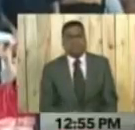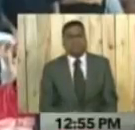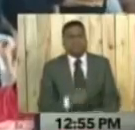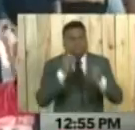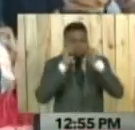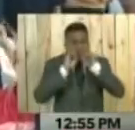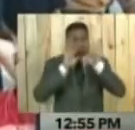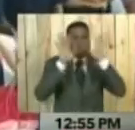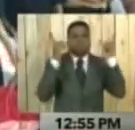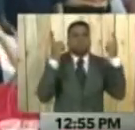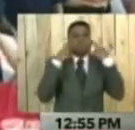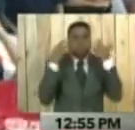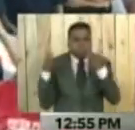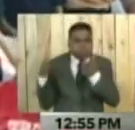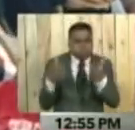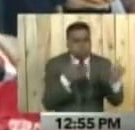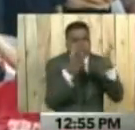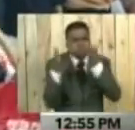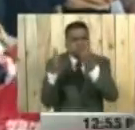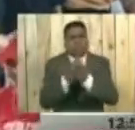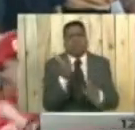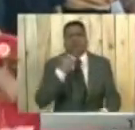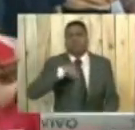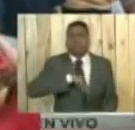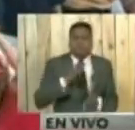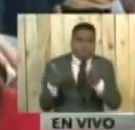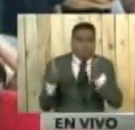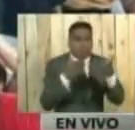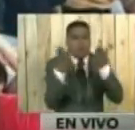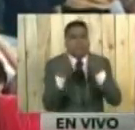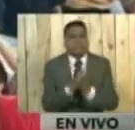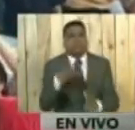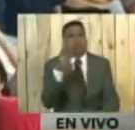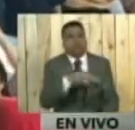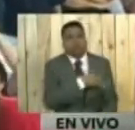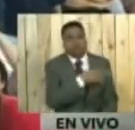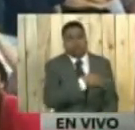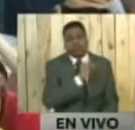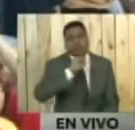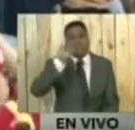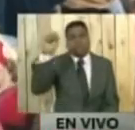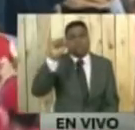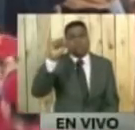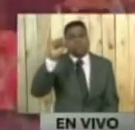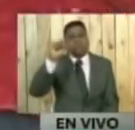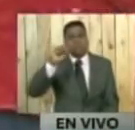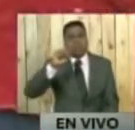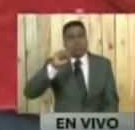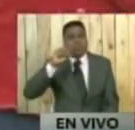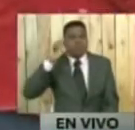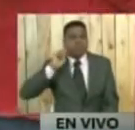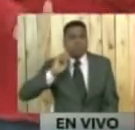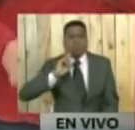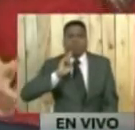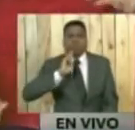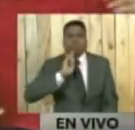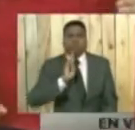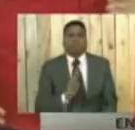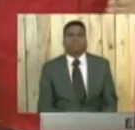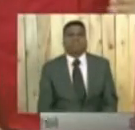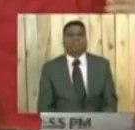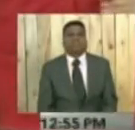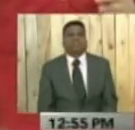el camino, y nuestro camino es el socialismo bolivariano. Así que,